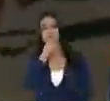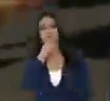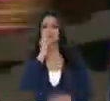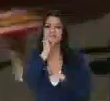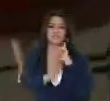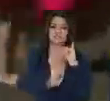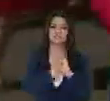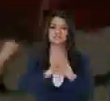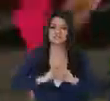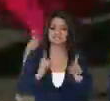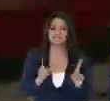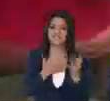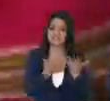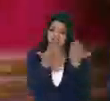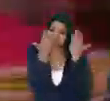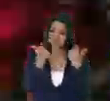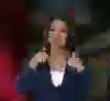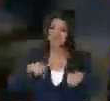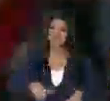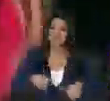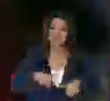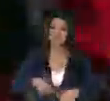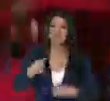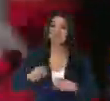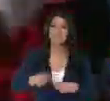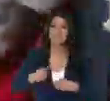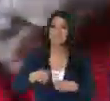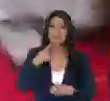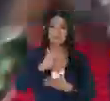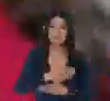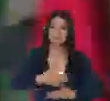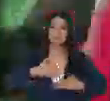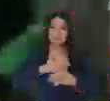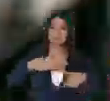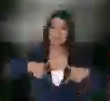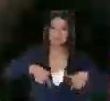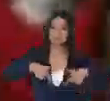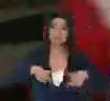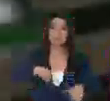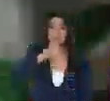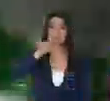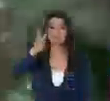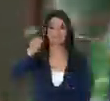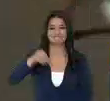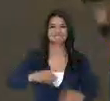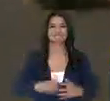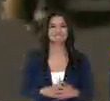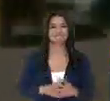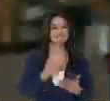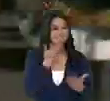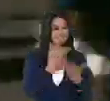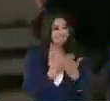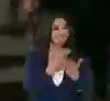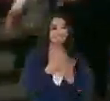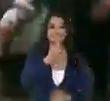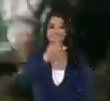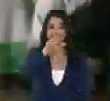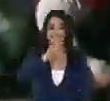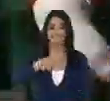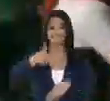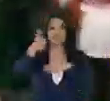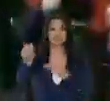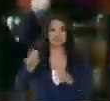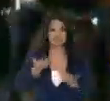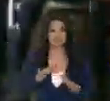internacionales. Así que les esperamos aquí en la ciudad de Quito para disfrutar el Carnaval 2020. Muchísimas gracias, Carla. Sí, ya lo ha dicho la